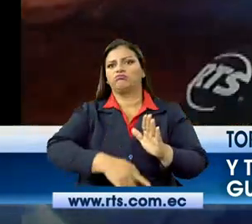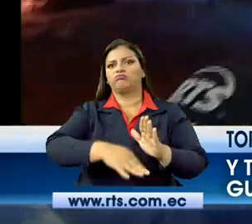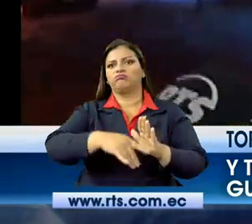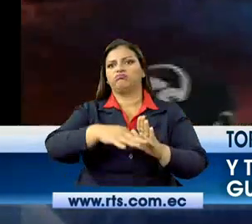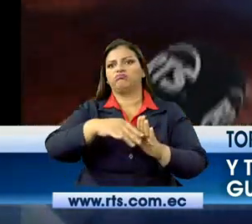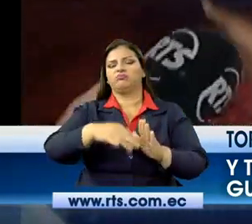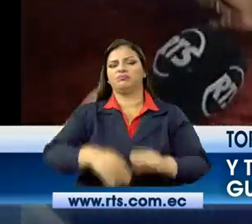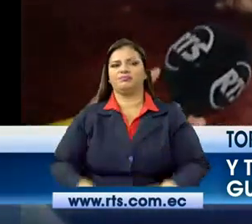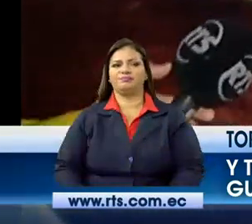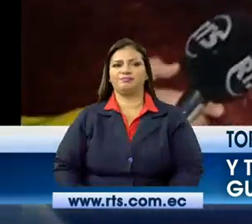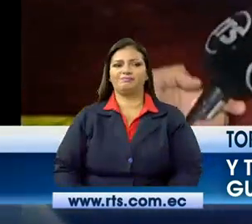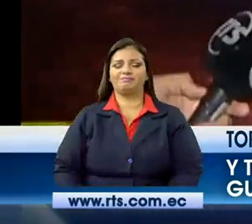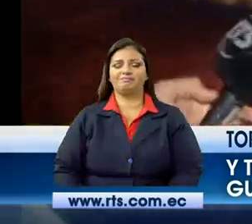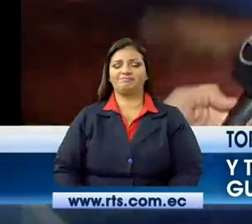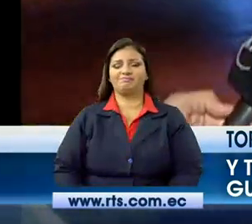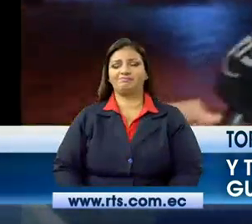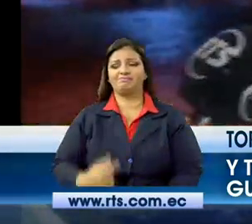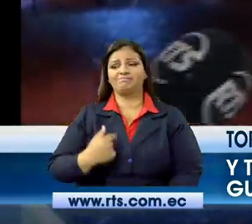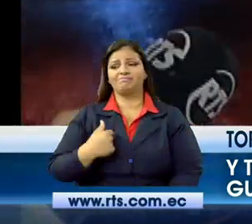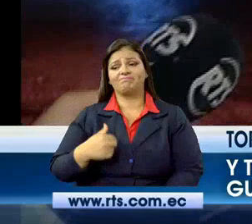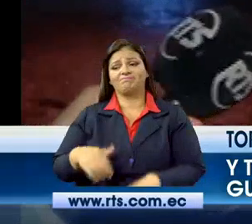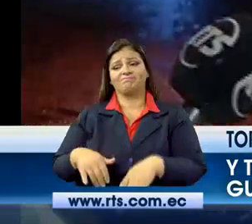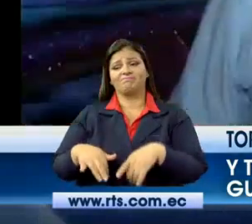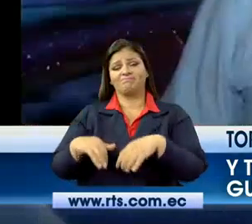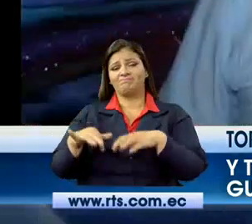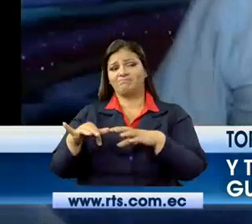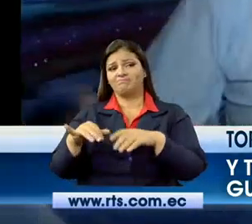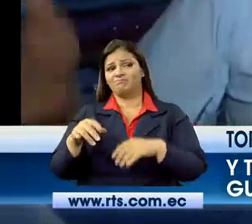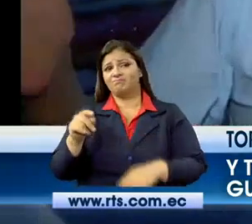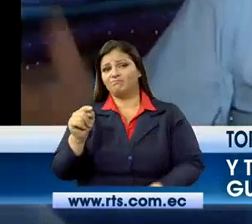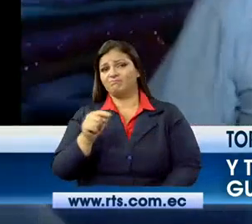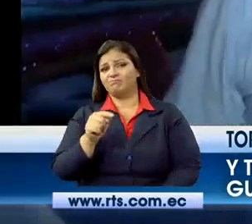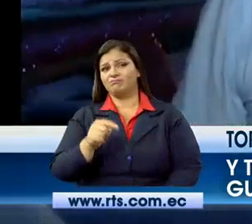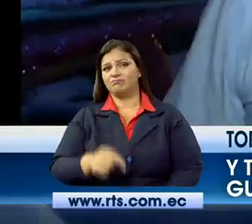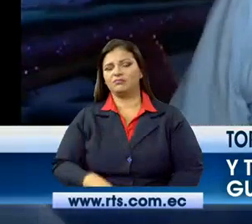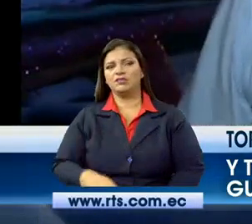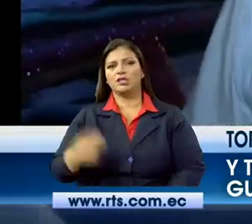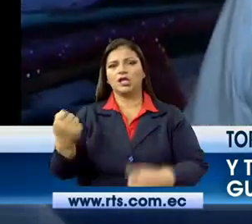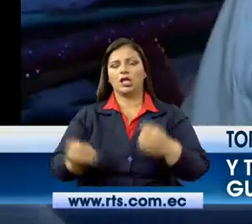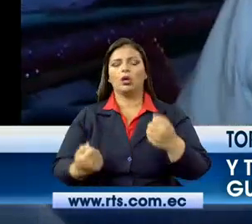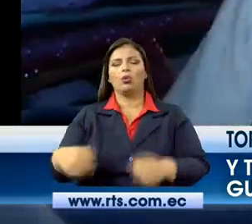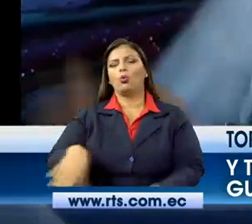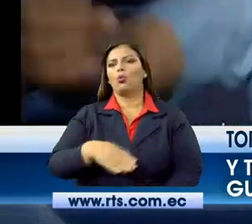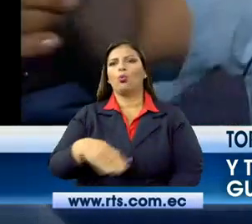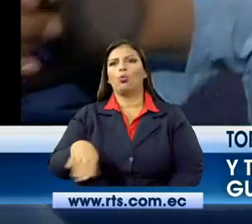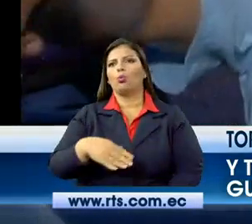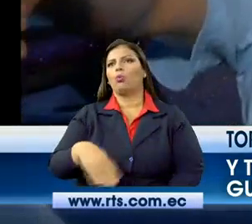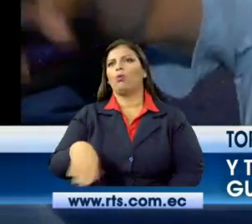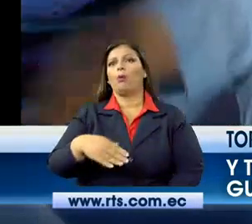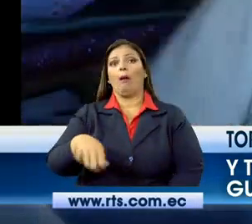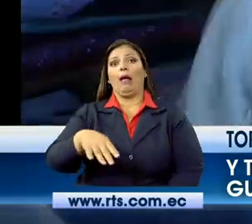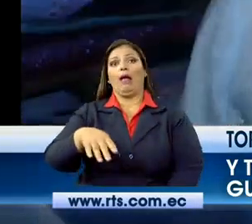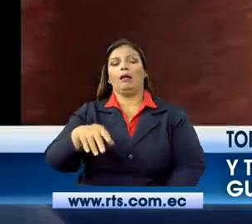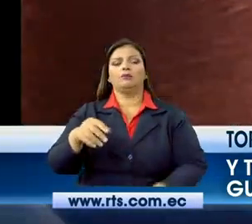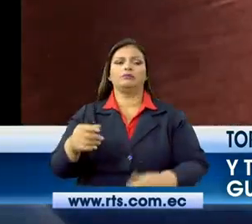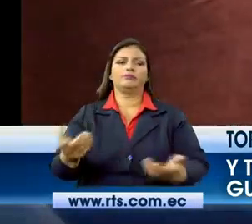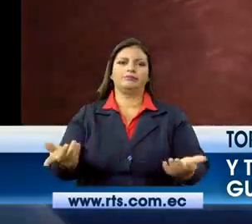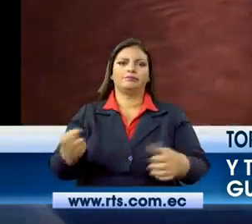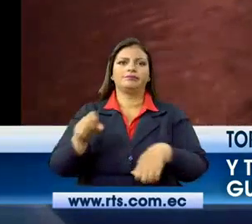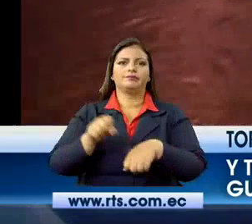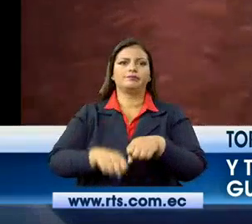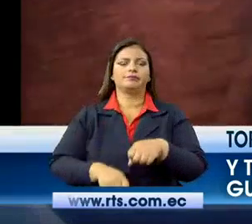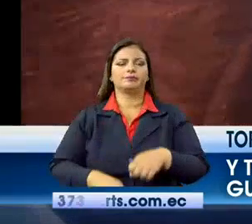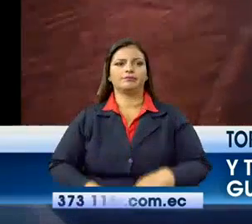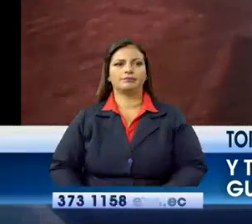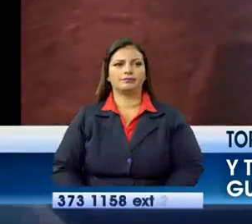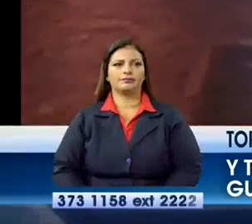Me inundé, parece que este lado está muy profundo. Prácticamente ya los vehículos flotan y va a pasar lo mismo con los que están allá.